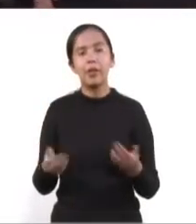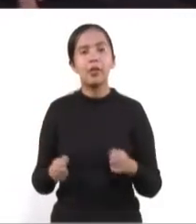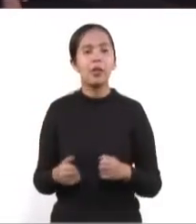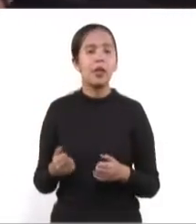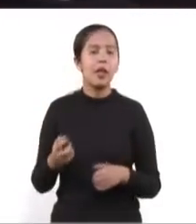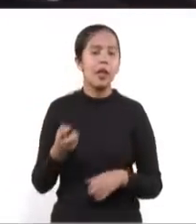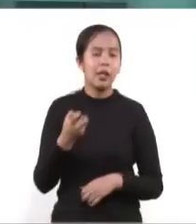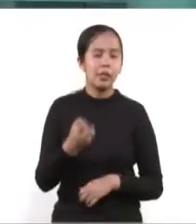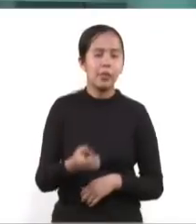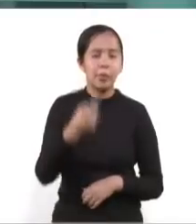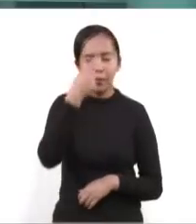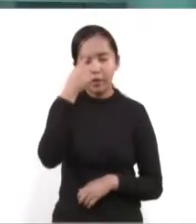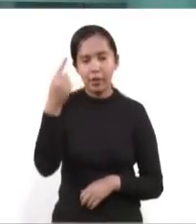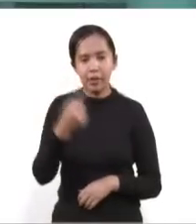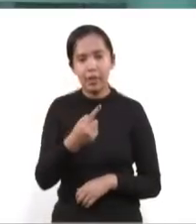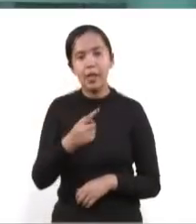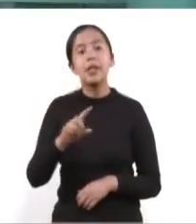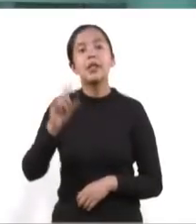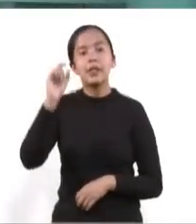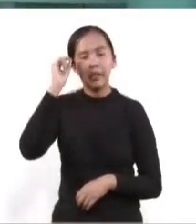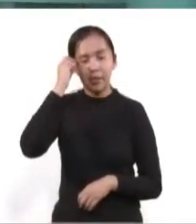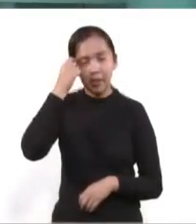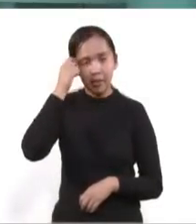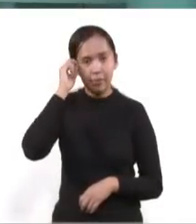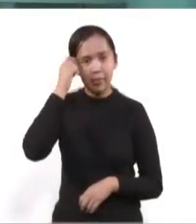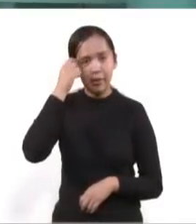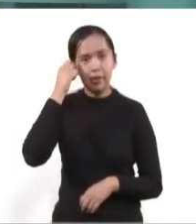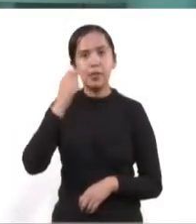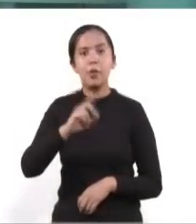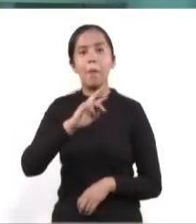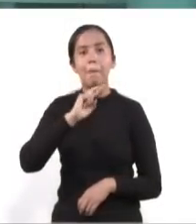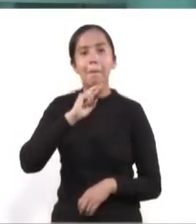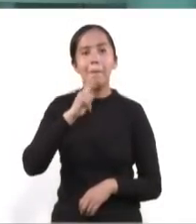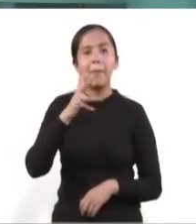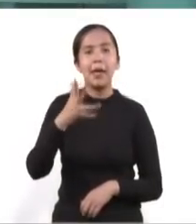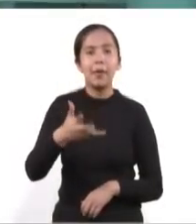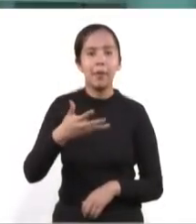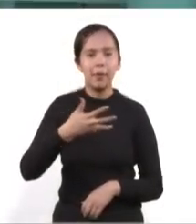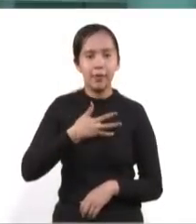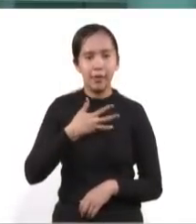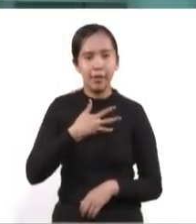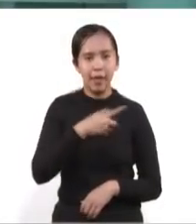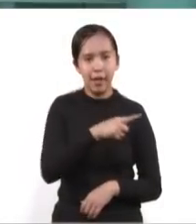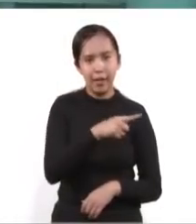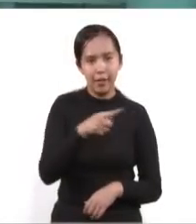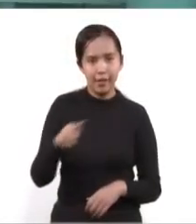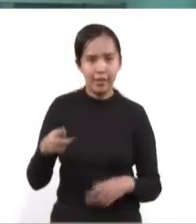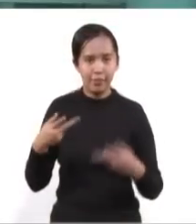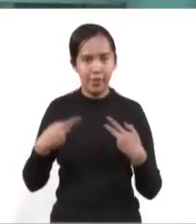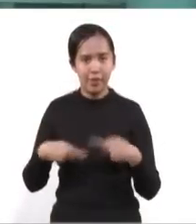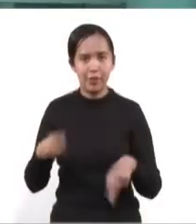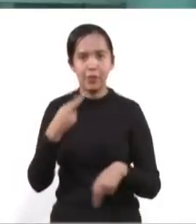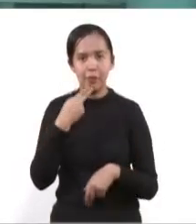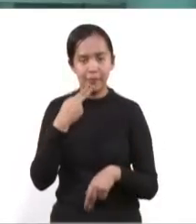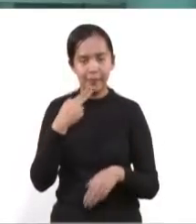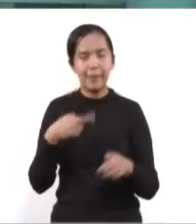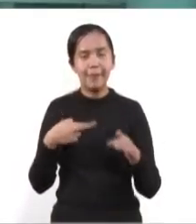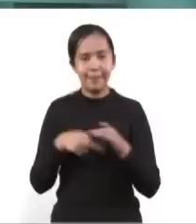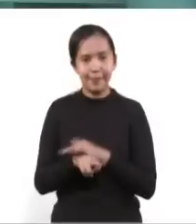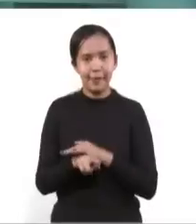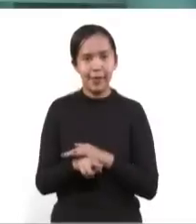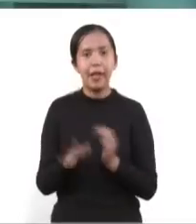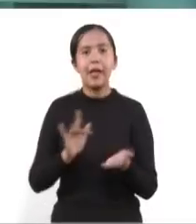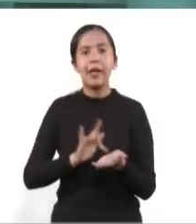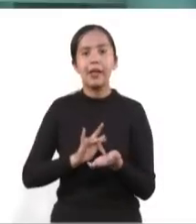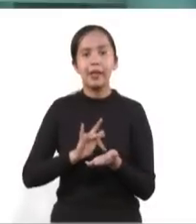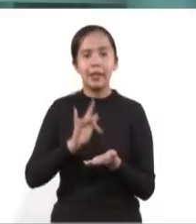contribuyendo así a proporcionar un mejor servicio a los millones de ciudadanas y ciudadanas que se trasladan en el metro.